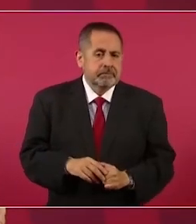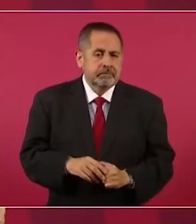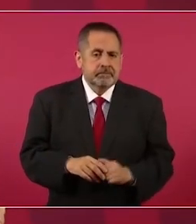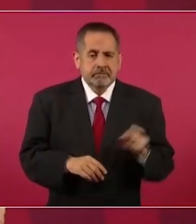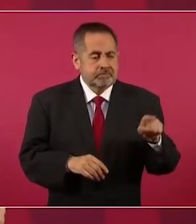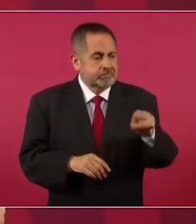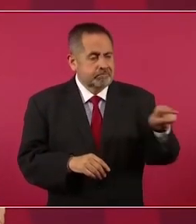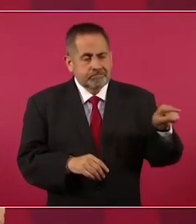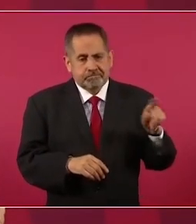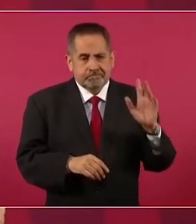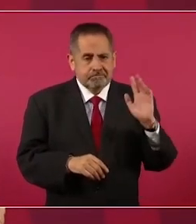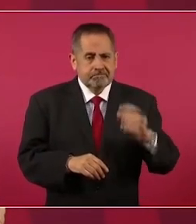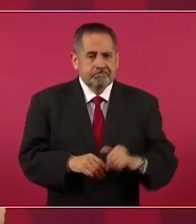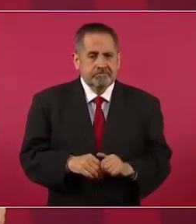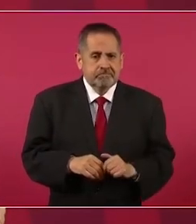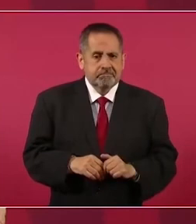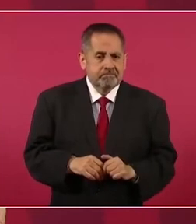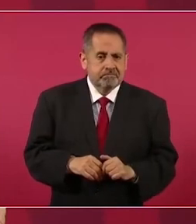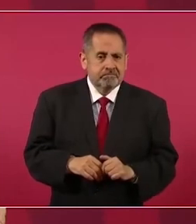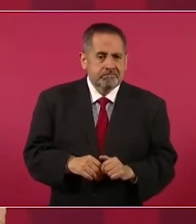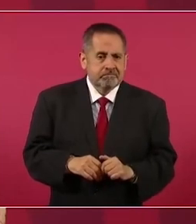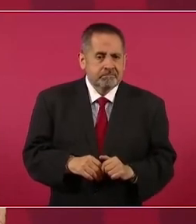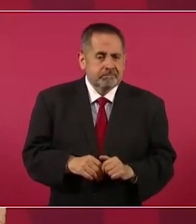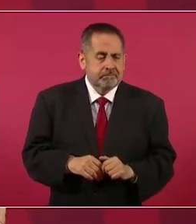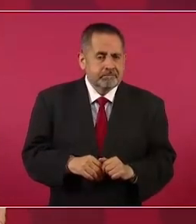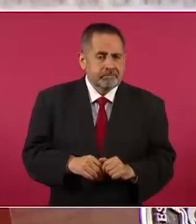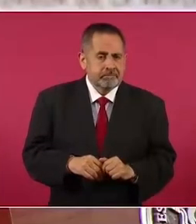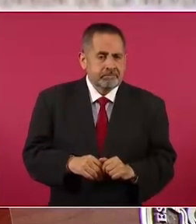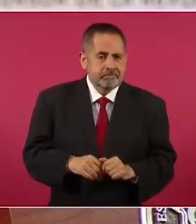en nuestro